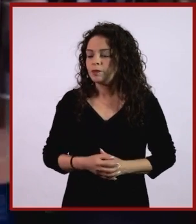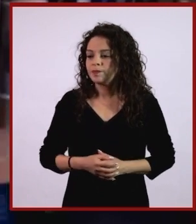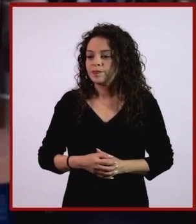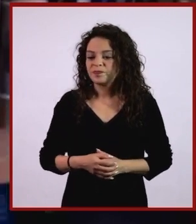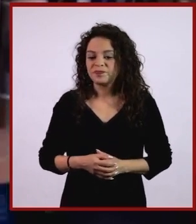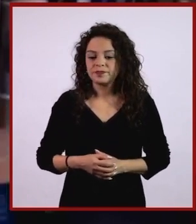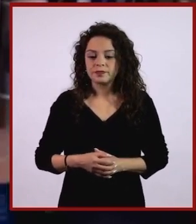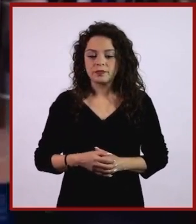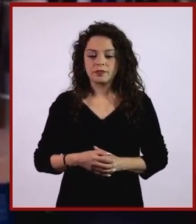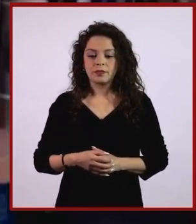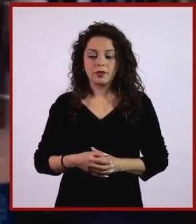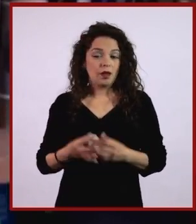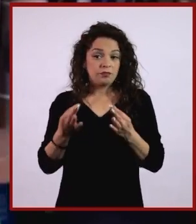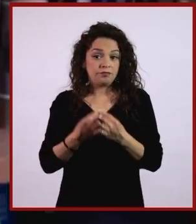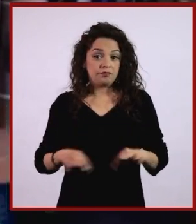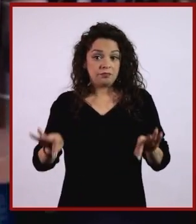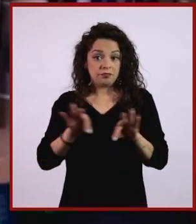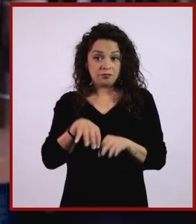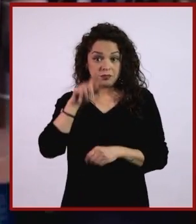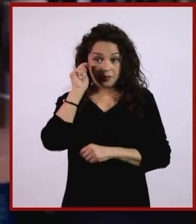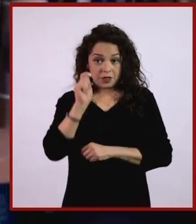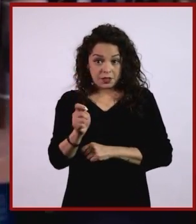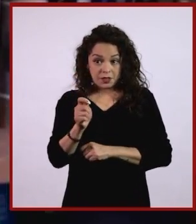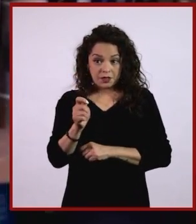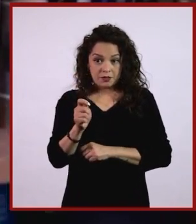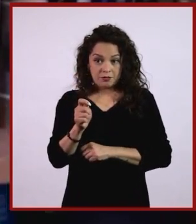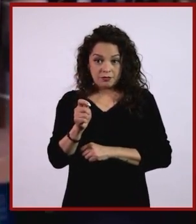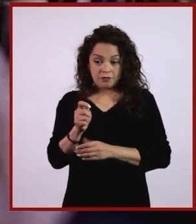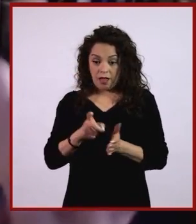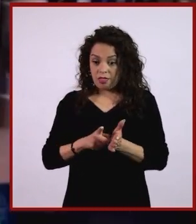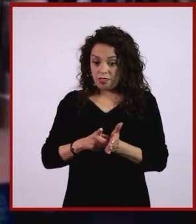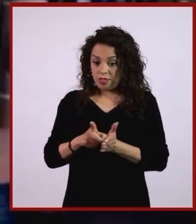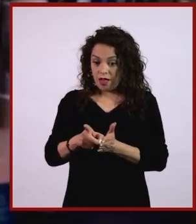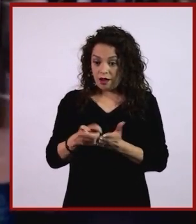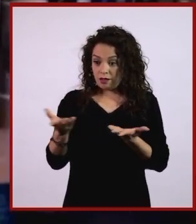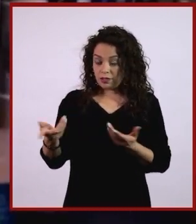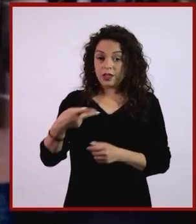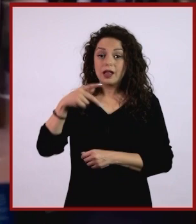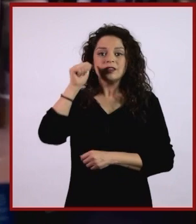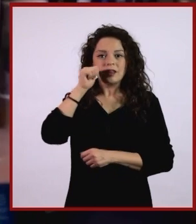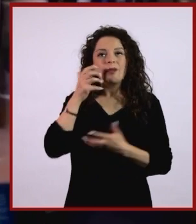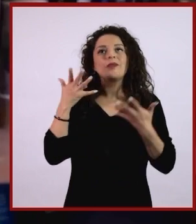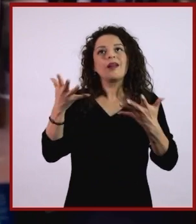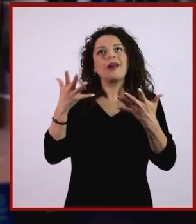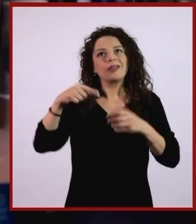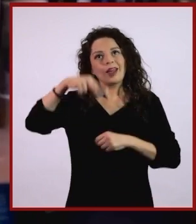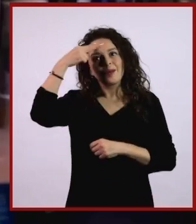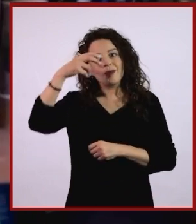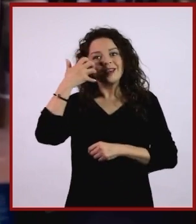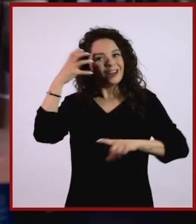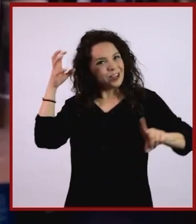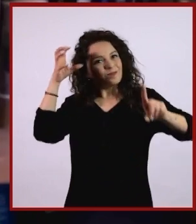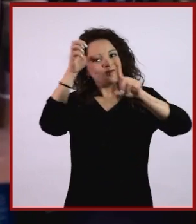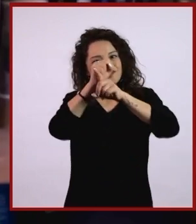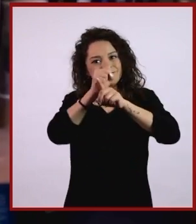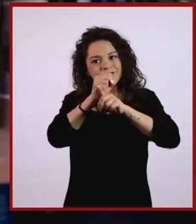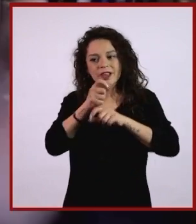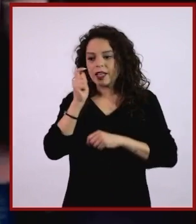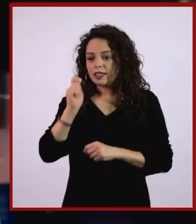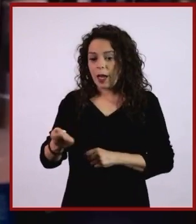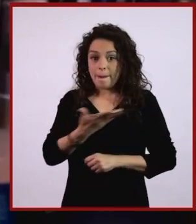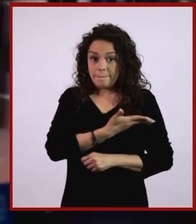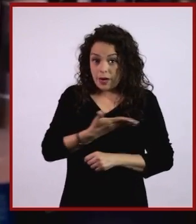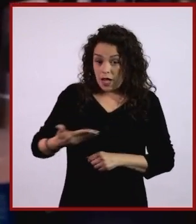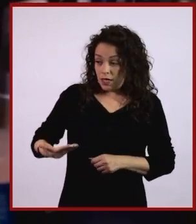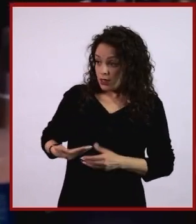Estado, el tan cacareado y tan importante Estado de Derecho, que siempre es un ideal que no acabamos de alcanzar en México, básicamente implica eso, ¿no?